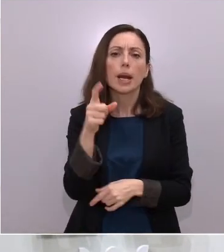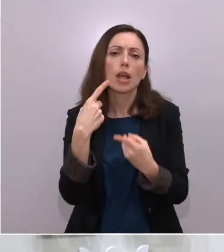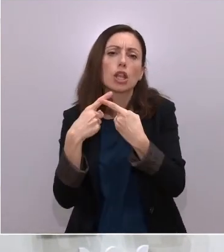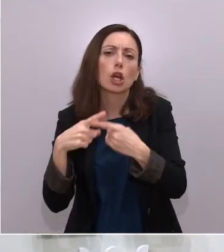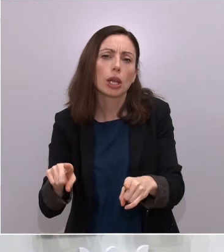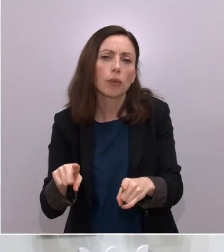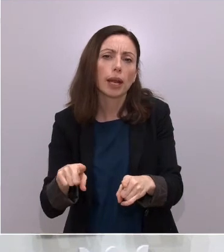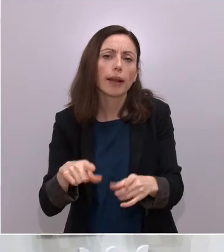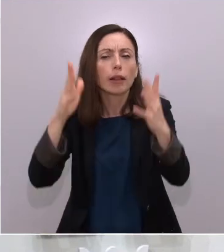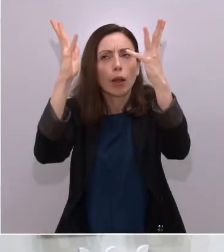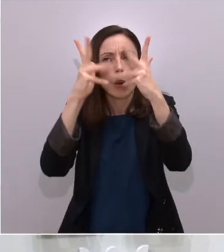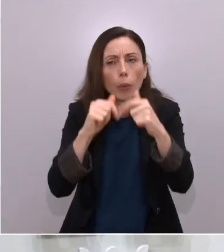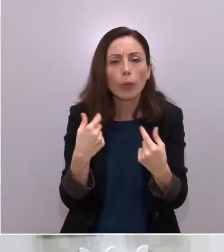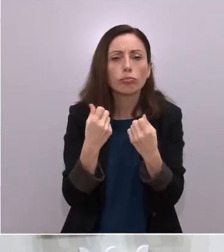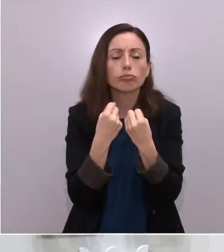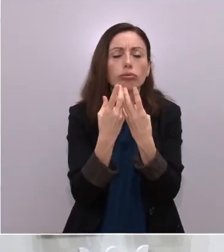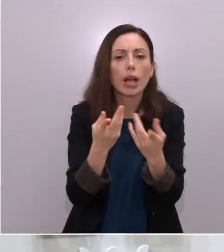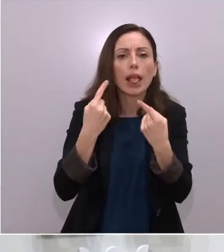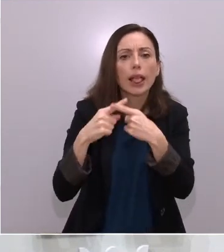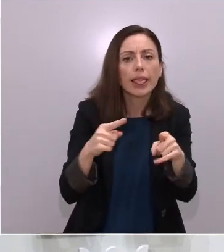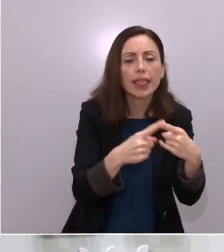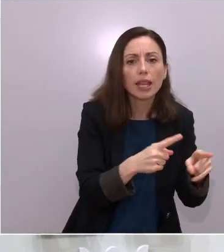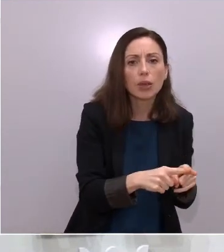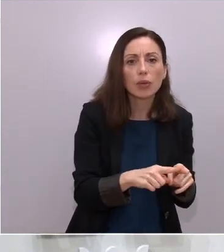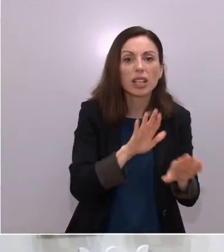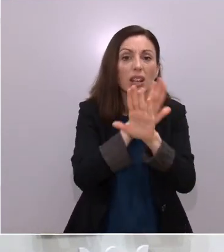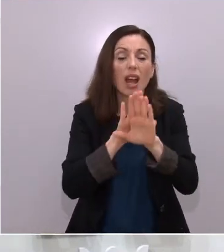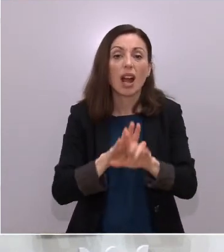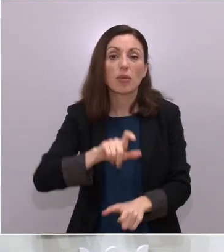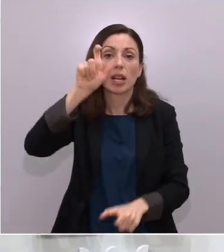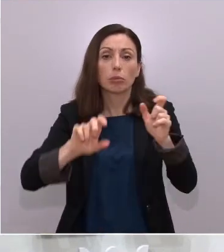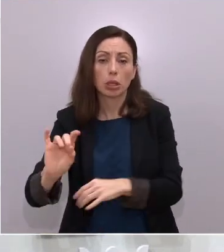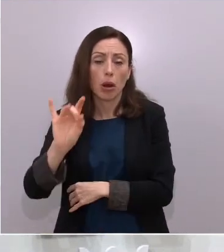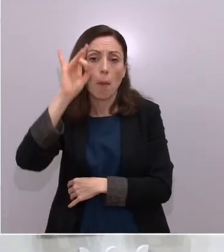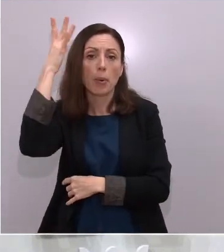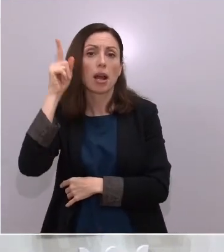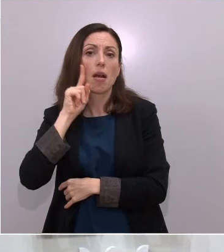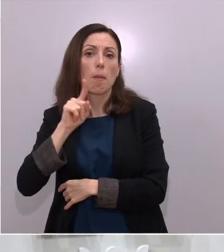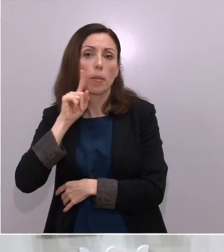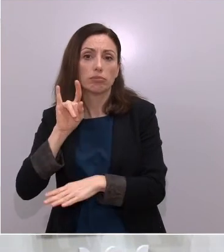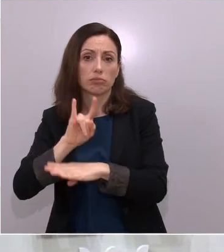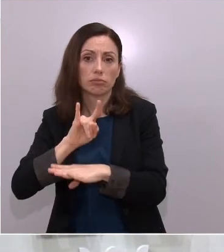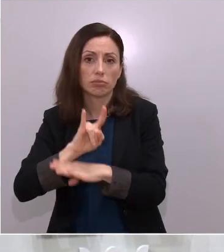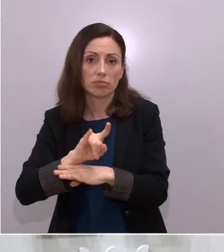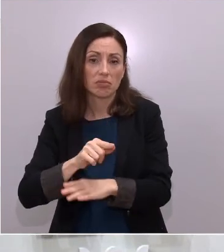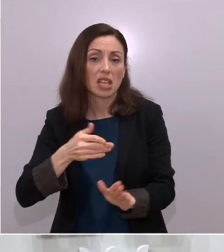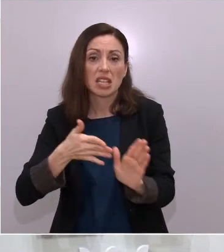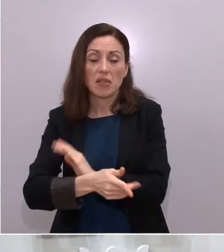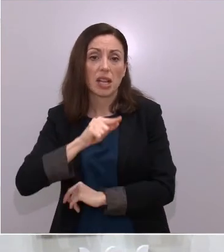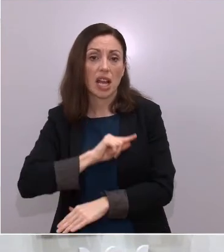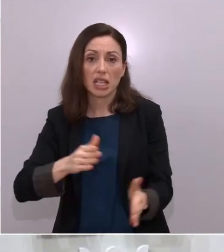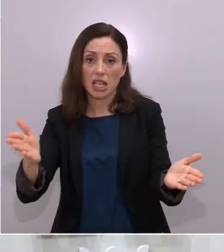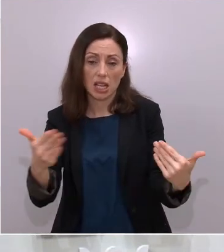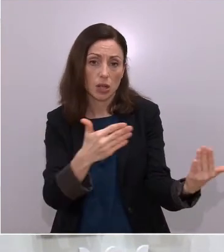cantidades distintas y por lo tanto pasan a manipular de forma burda, alejados de cualquier tipo de ética exigible